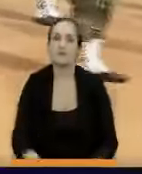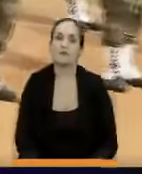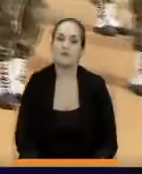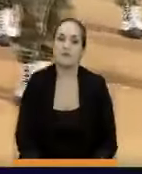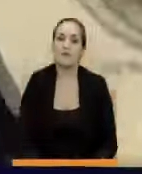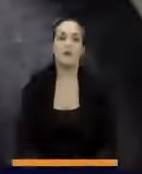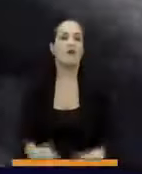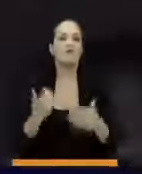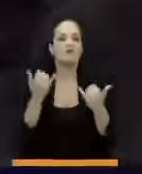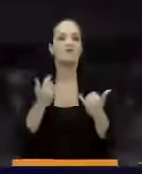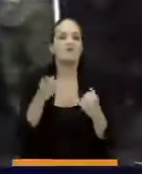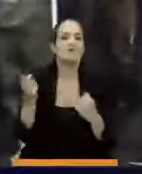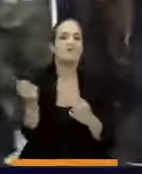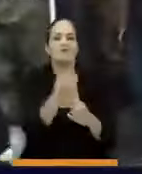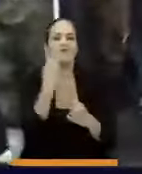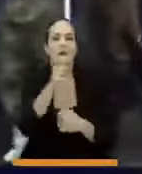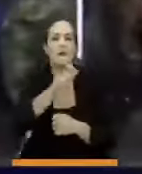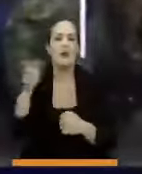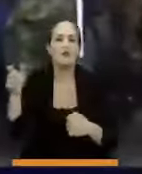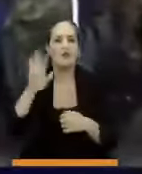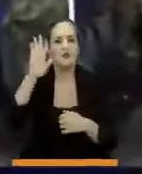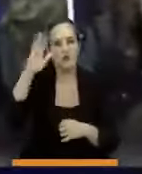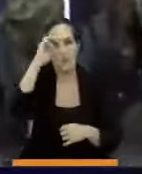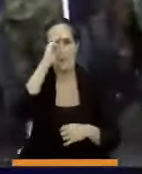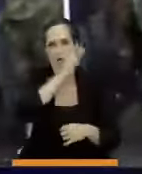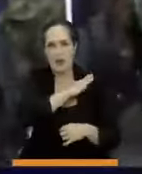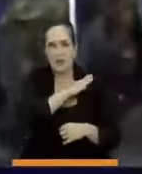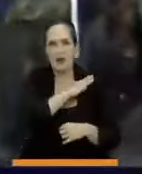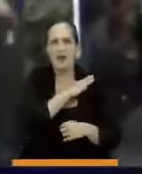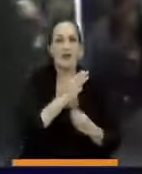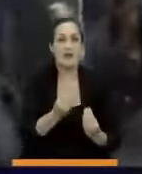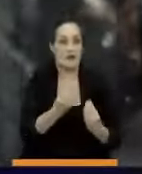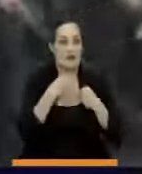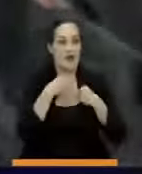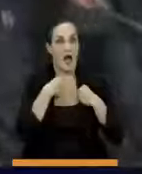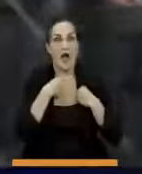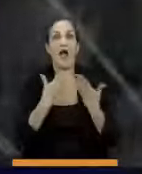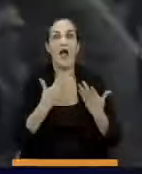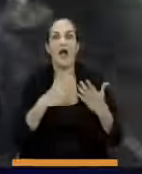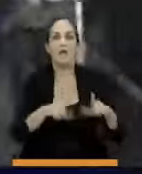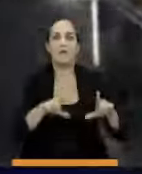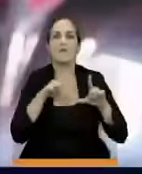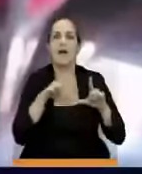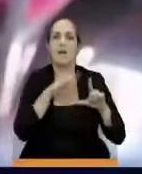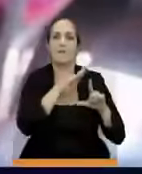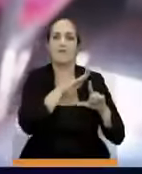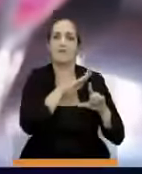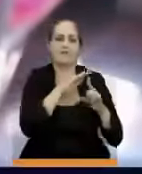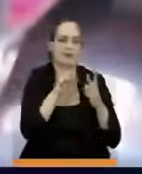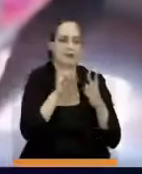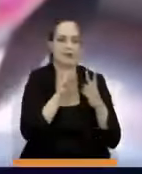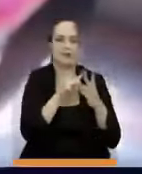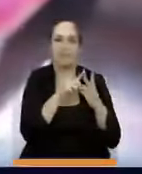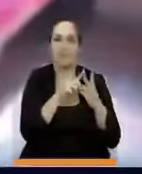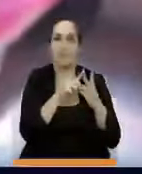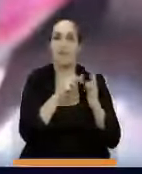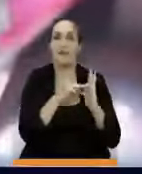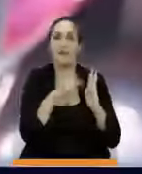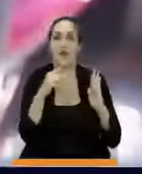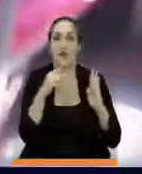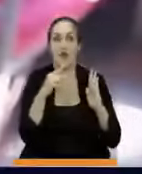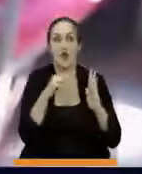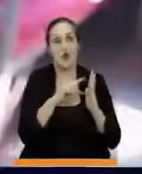otros aspectos quienes prestan el servicio militar se benefician en terminar el bachiller acceso a educación tecnológica